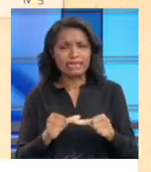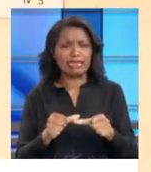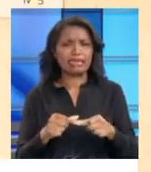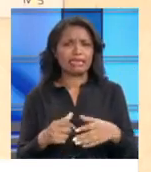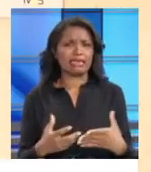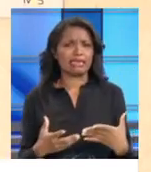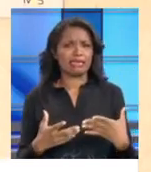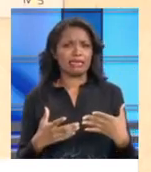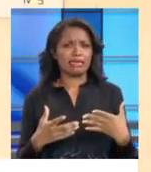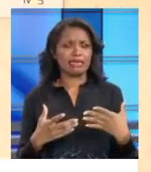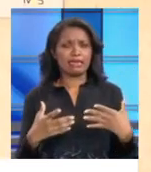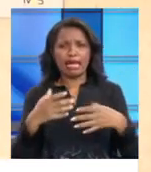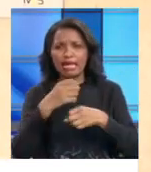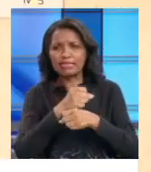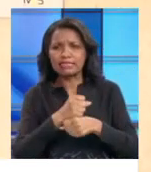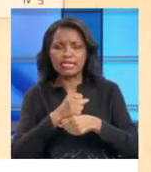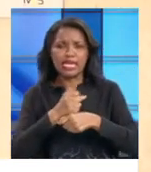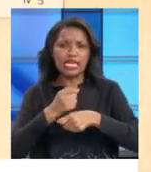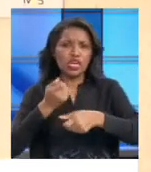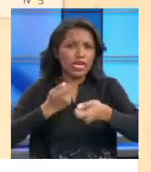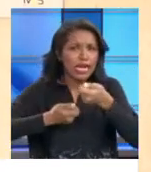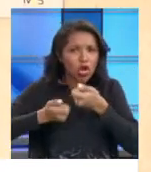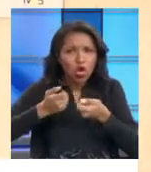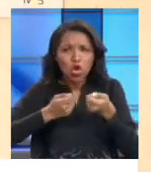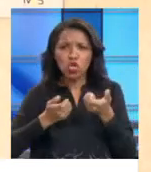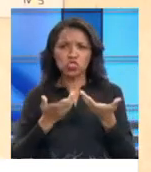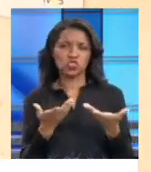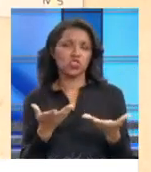hacer locales comerciales,